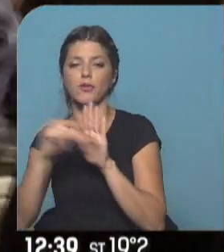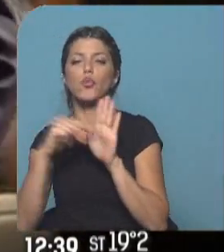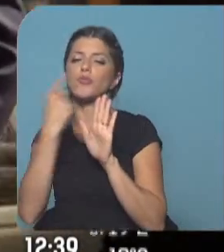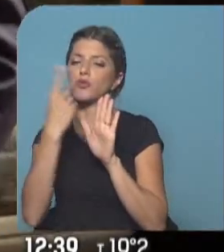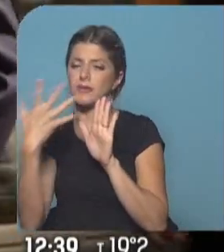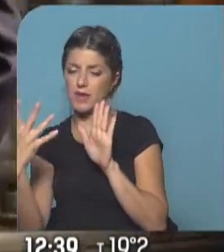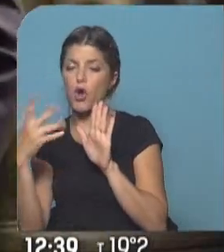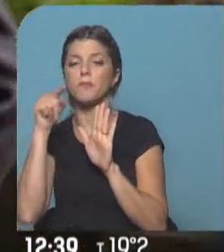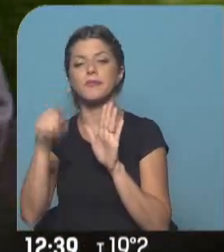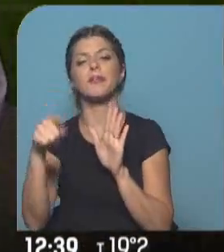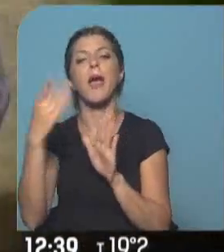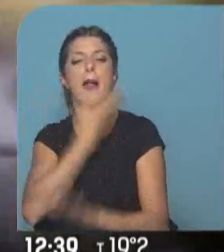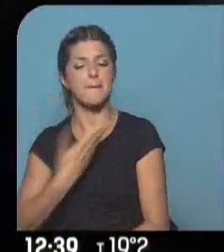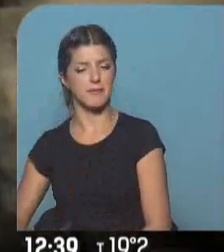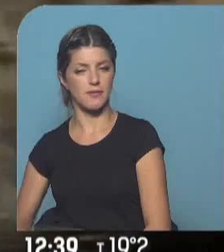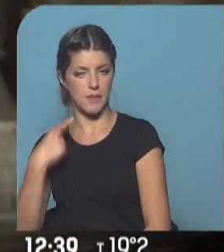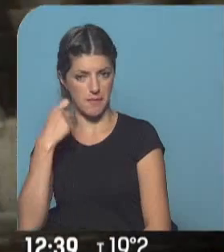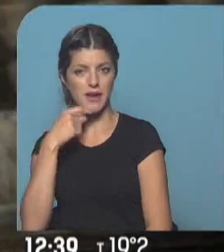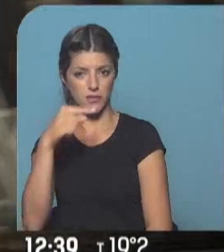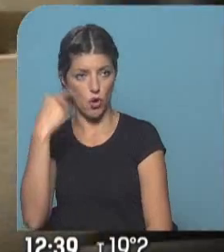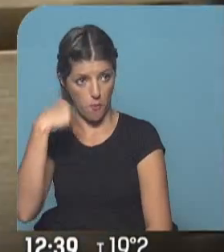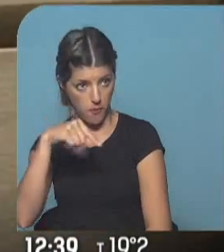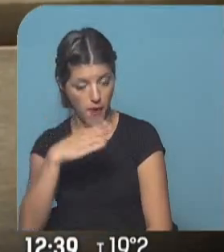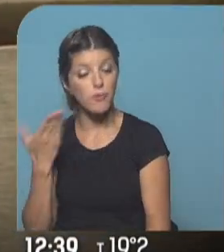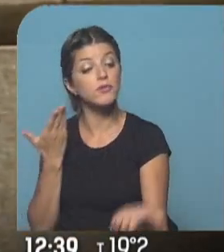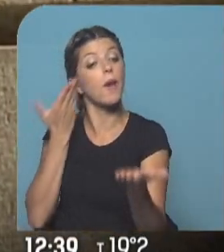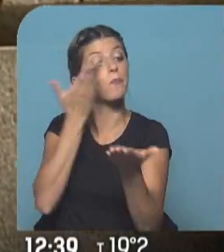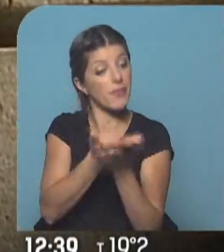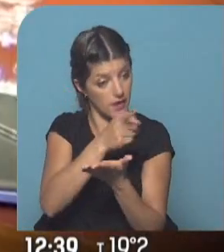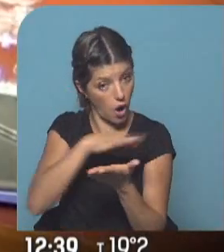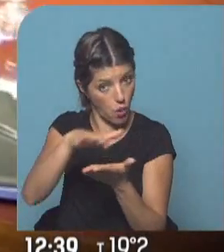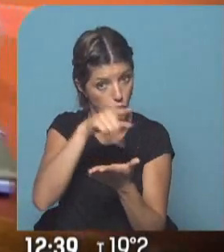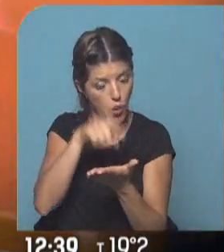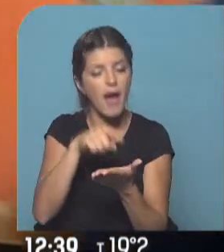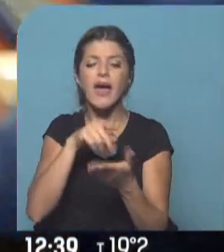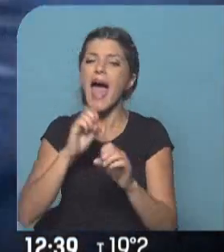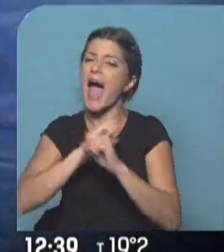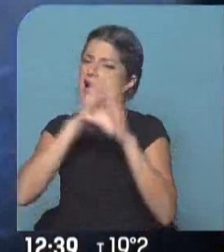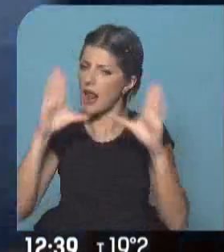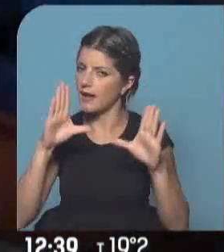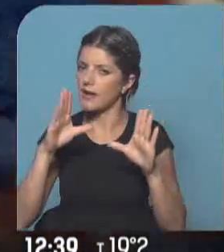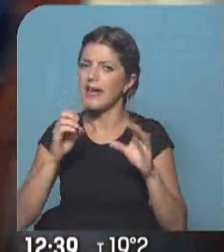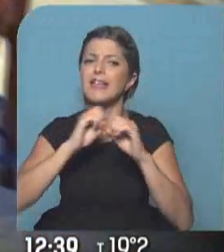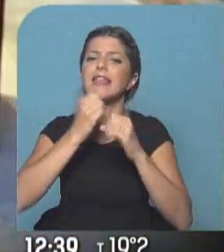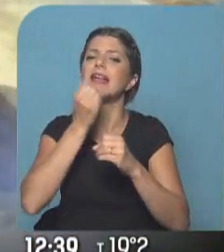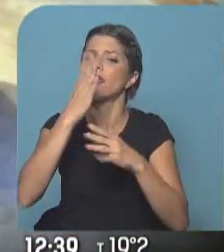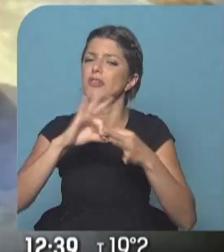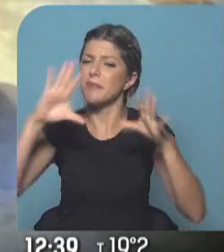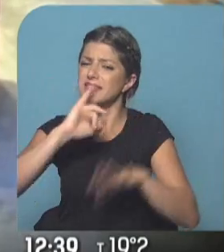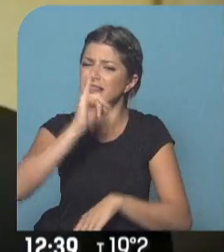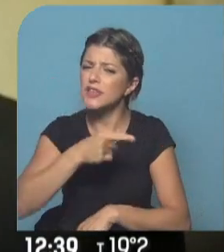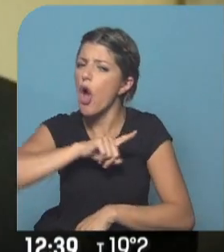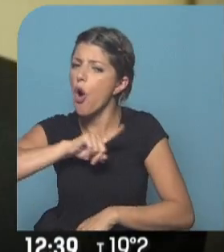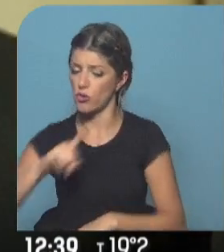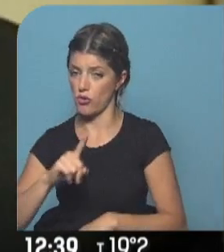Rajoy anunció el envío de un requerimiento a la Generalitat, tal como lo definió, para que aclare si ha declarado o no la independencia y evitar